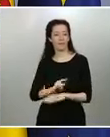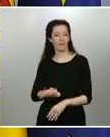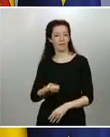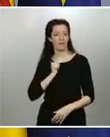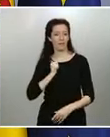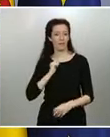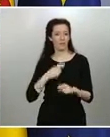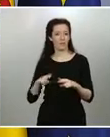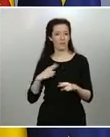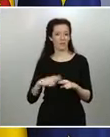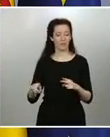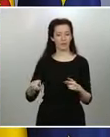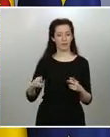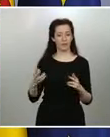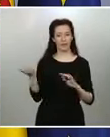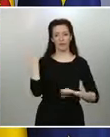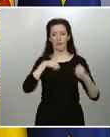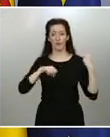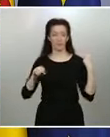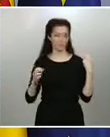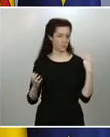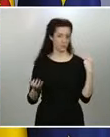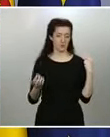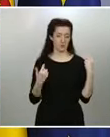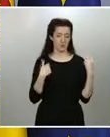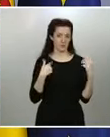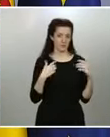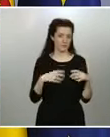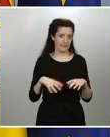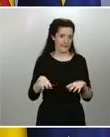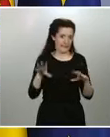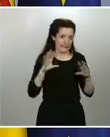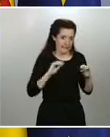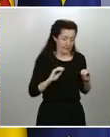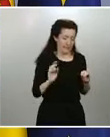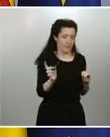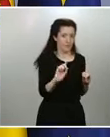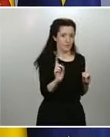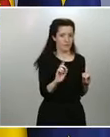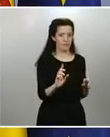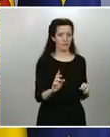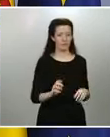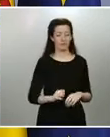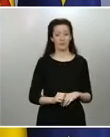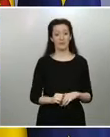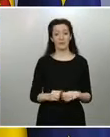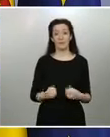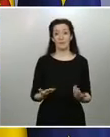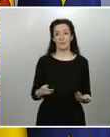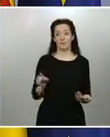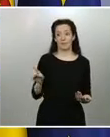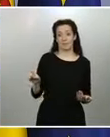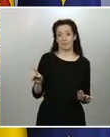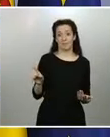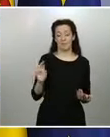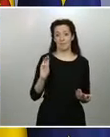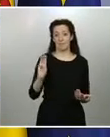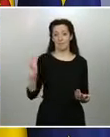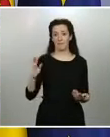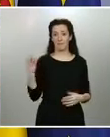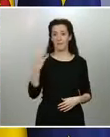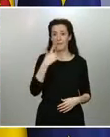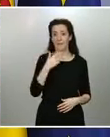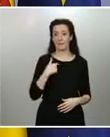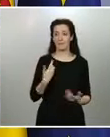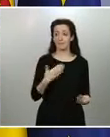de farol y entiendo que no entiendo que no porque nos tiene que decir es que pretende con claridad y cuál es